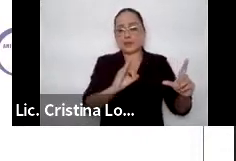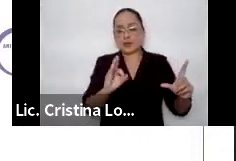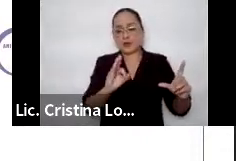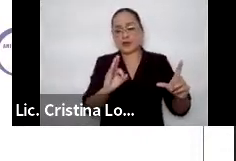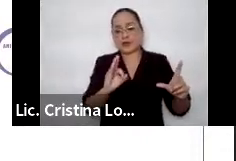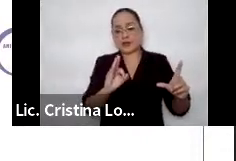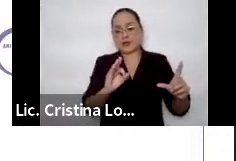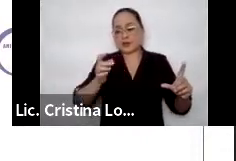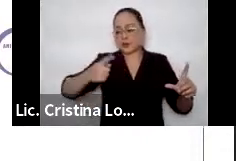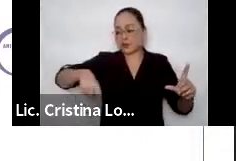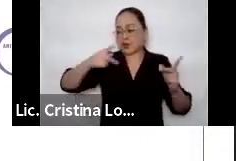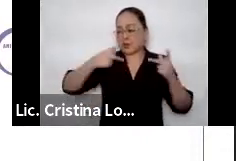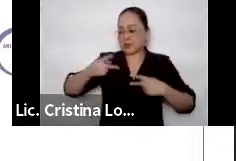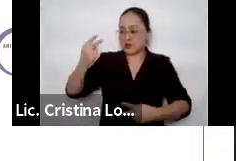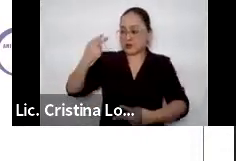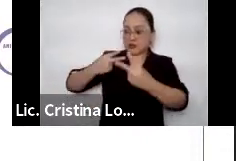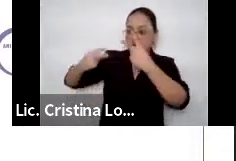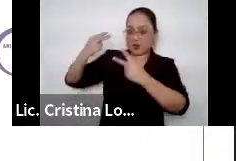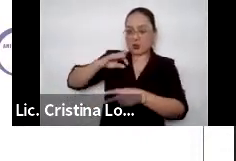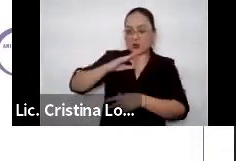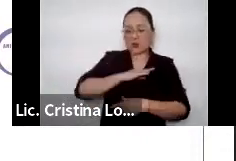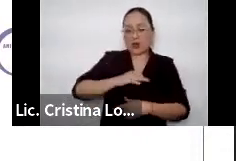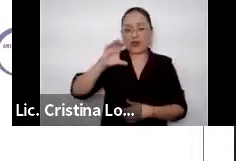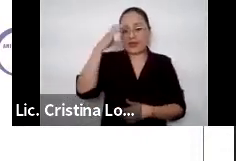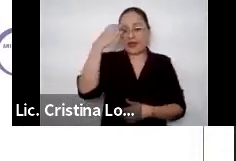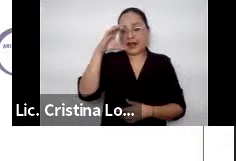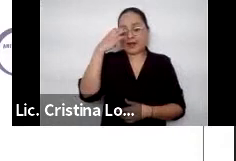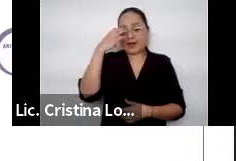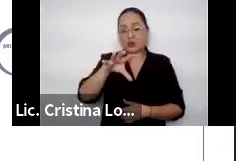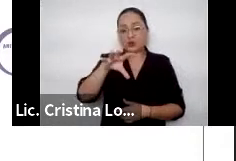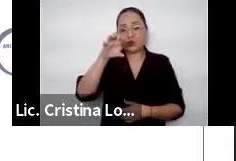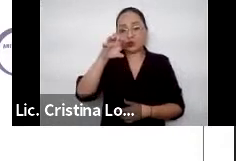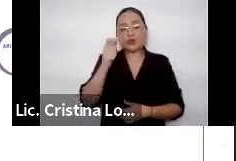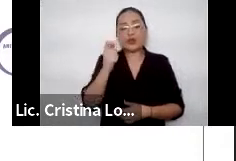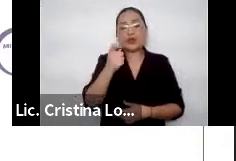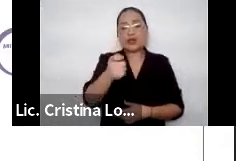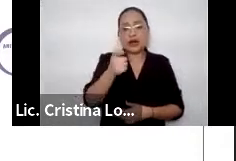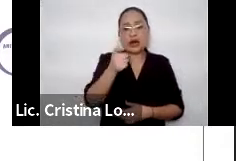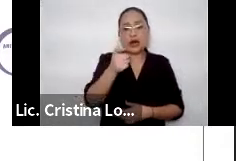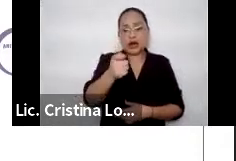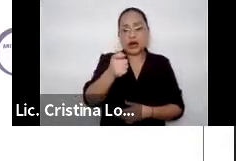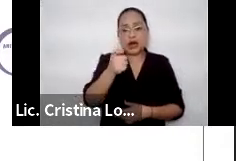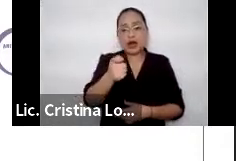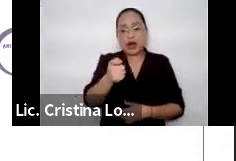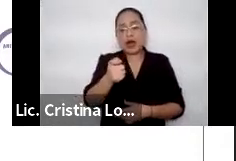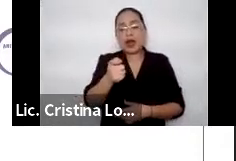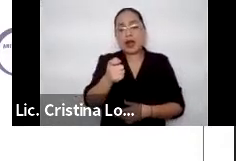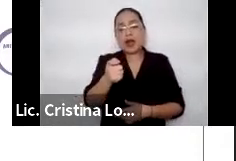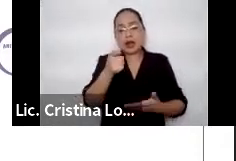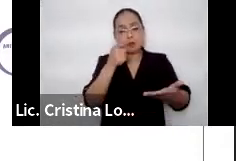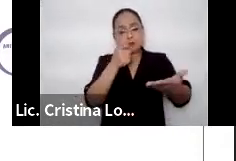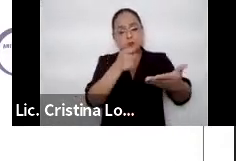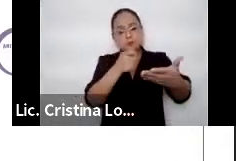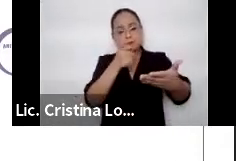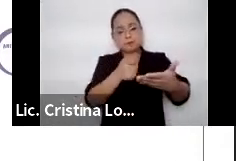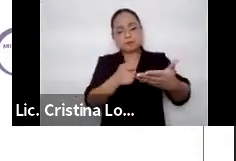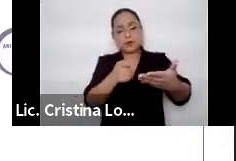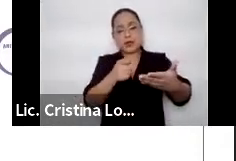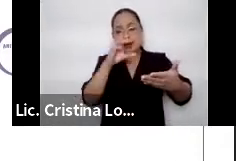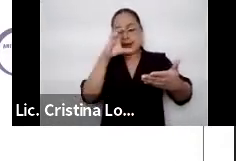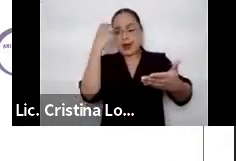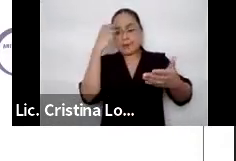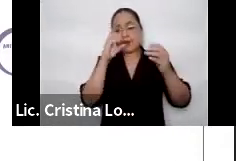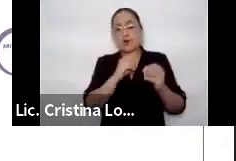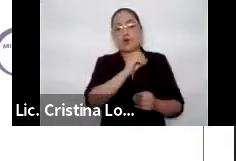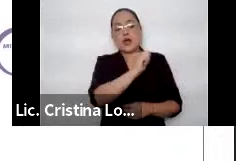el público que nos acompaña, acercando precisamente algún dispositivo electrónico en formato de cámara o con la